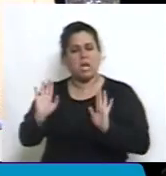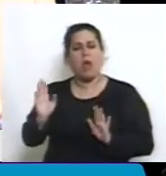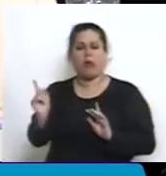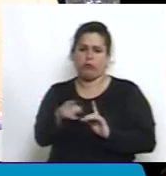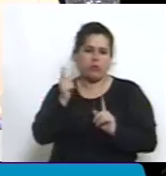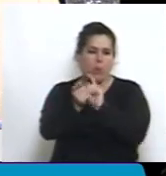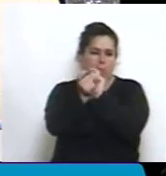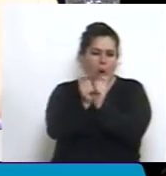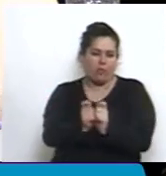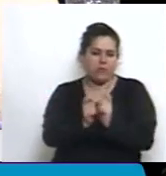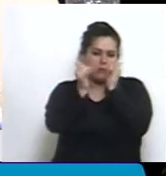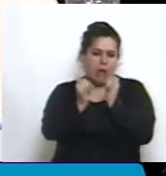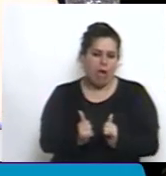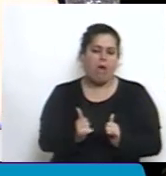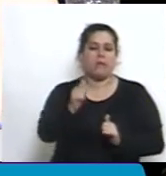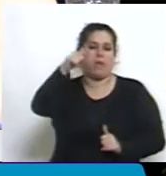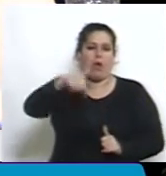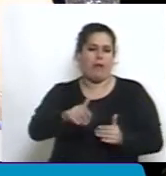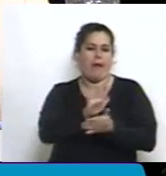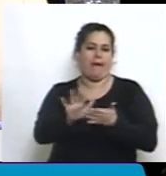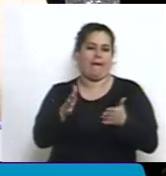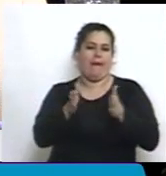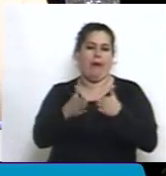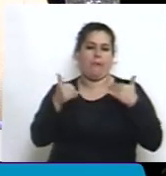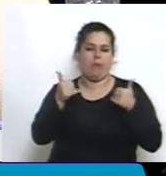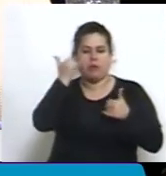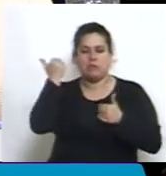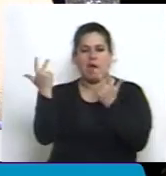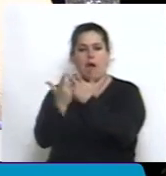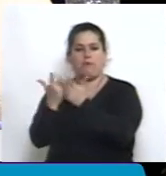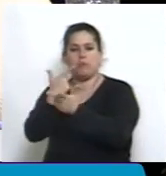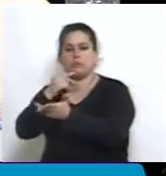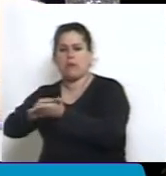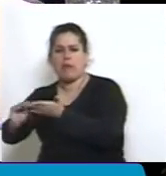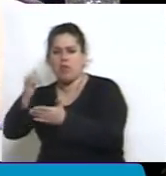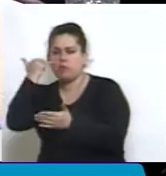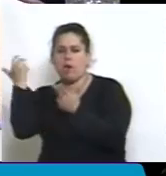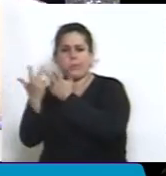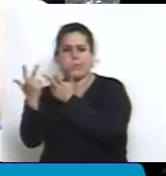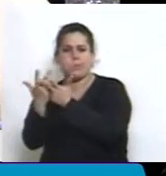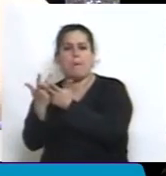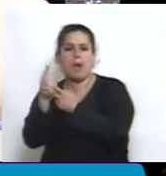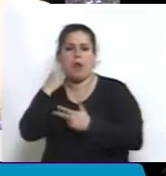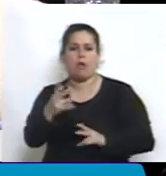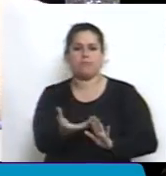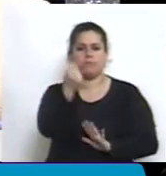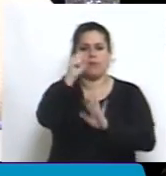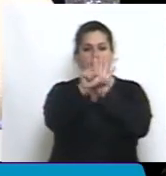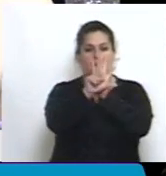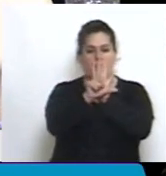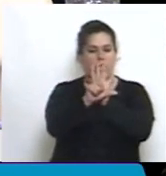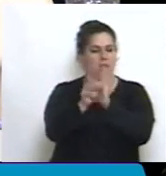pequeñas modificaciones que van a ser rápidamente, y ya lo hemos hablado con el Senado, trabajadas para que sea ley lo antes